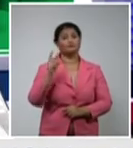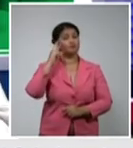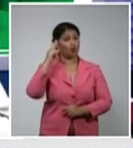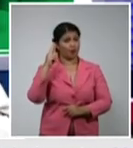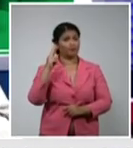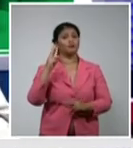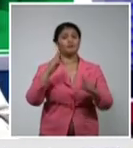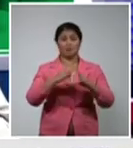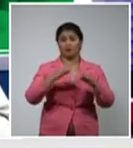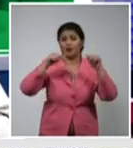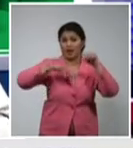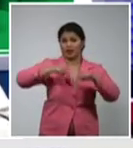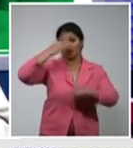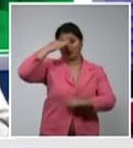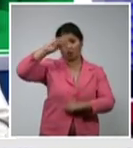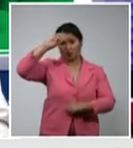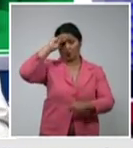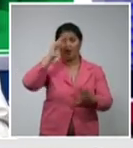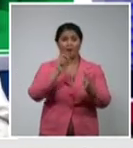la provincia de La Habana.